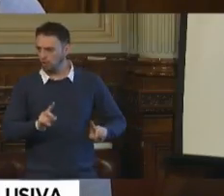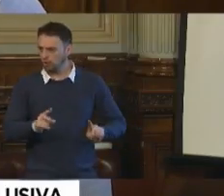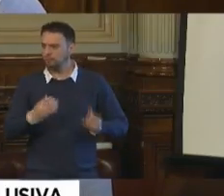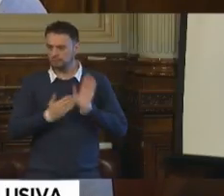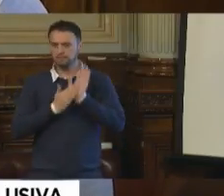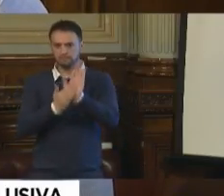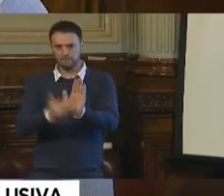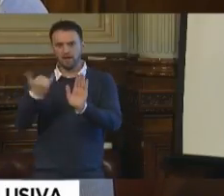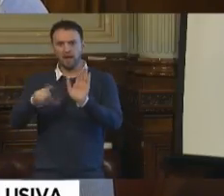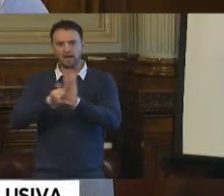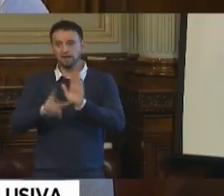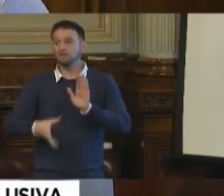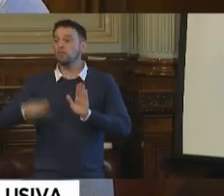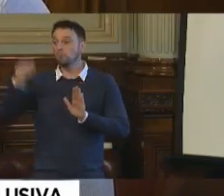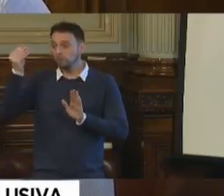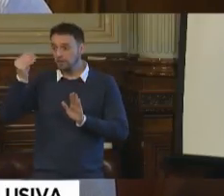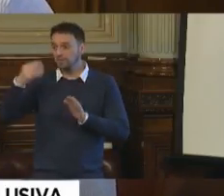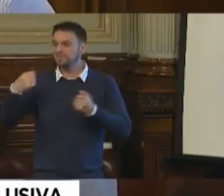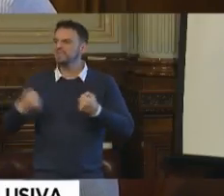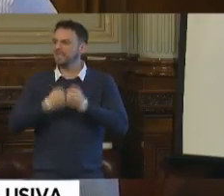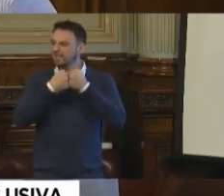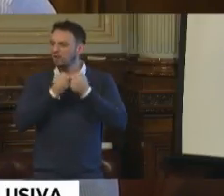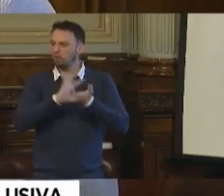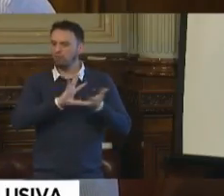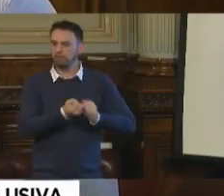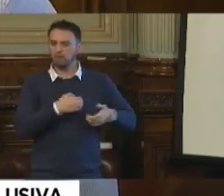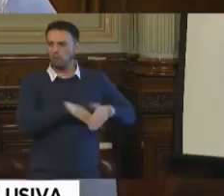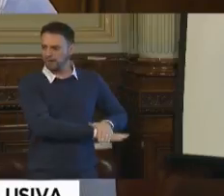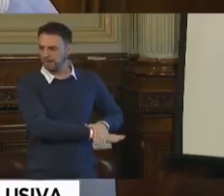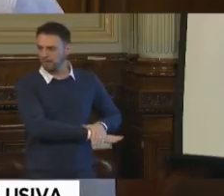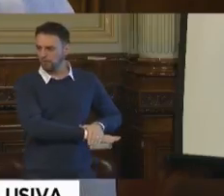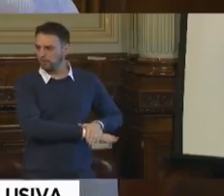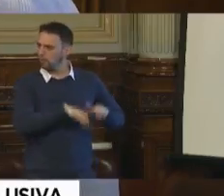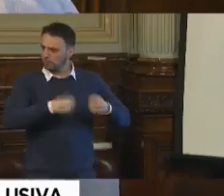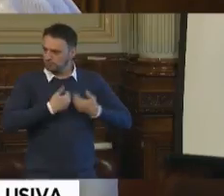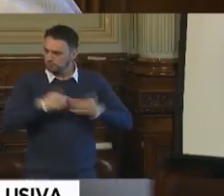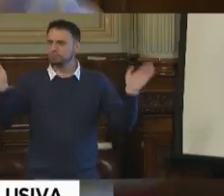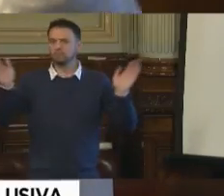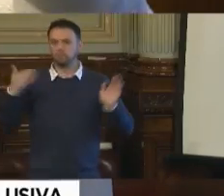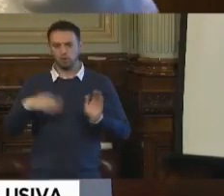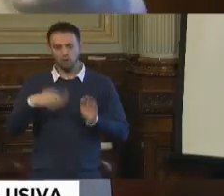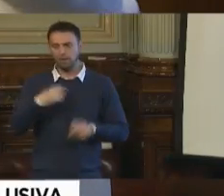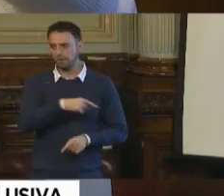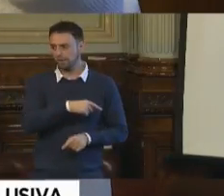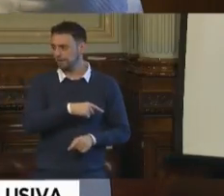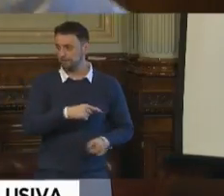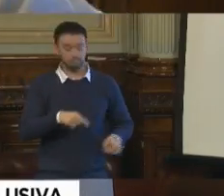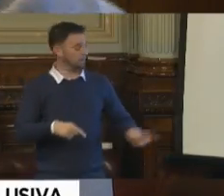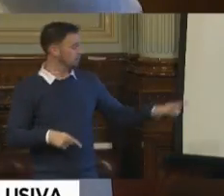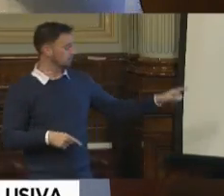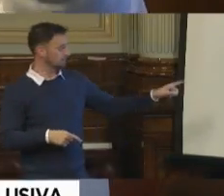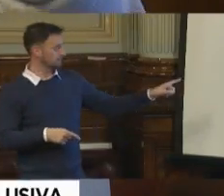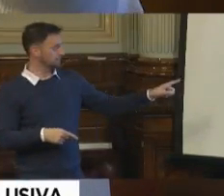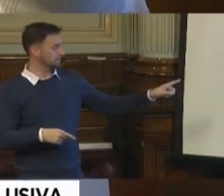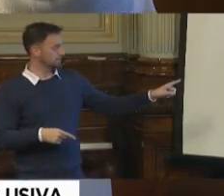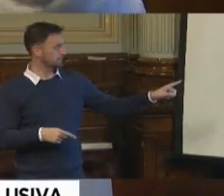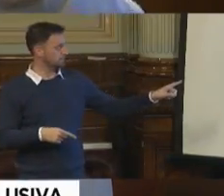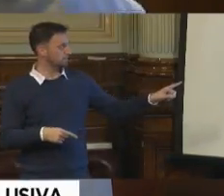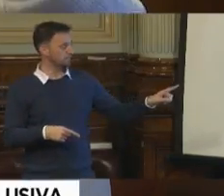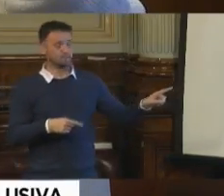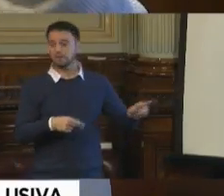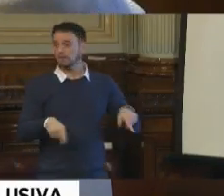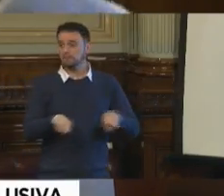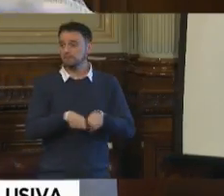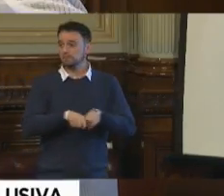como como sucede con estos tratados esto quiere decir que como aparece ahí un poquito en la